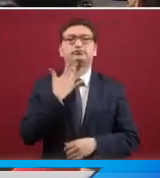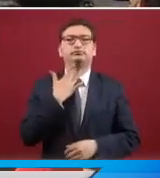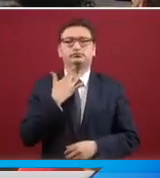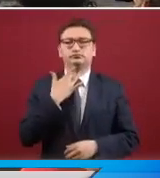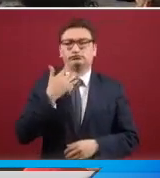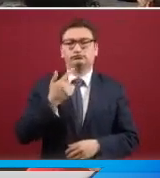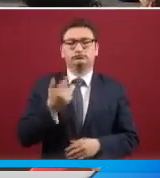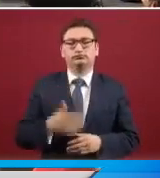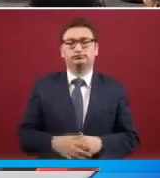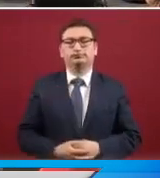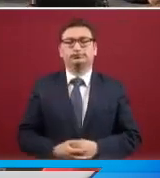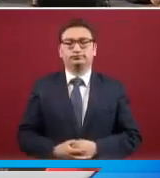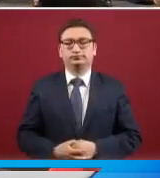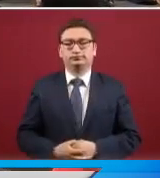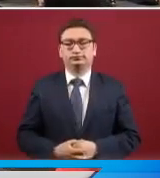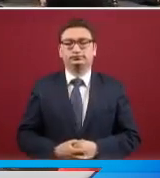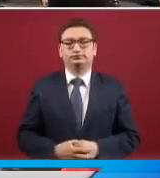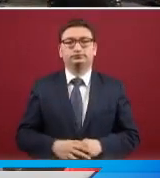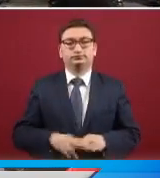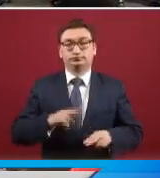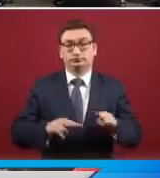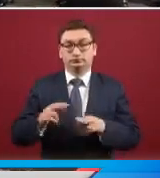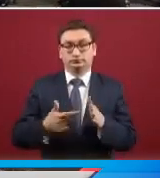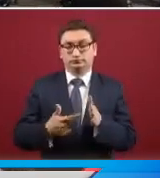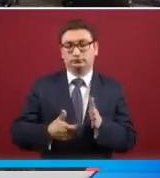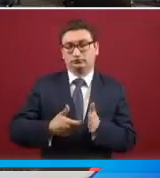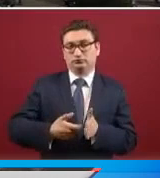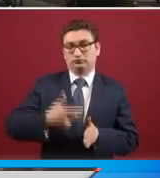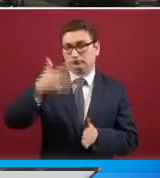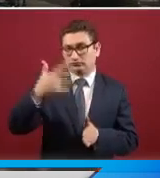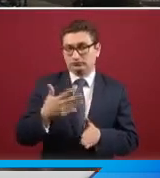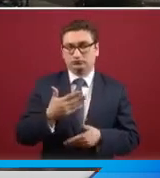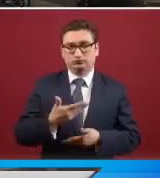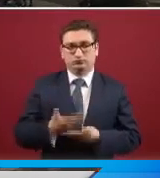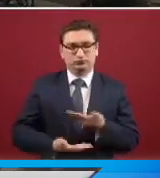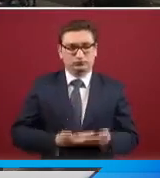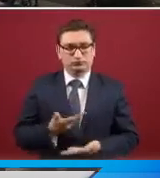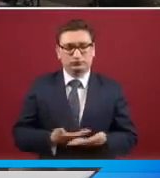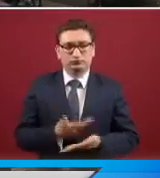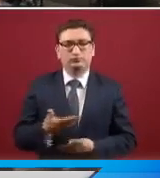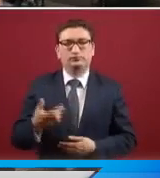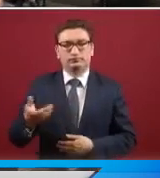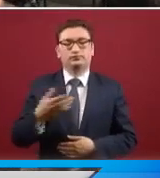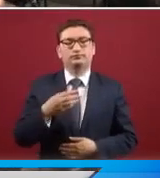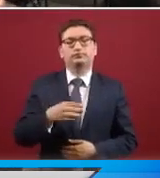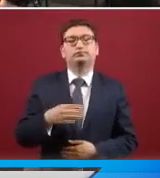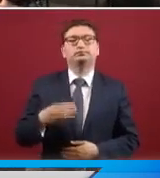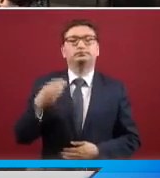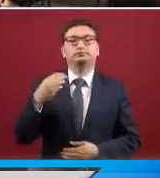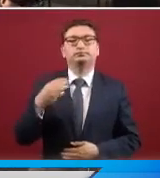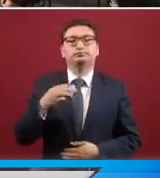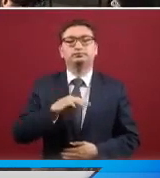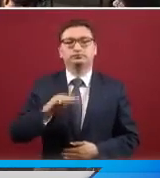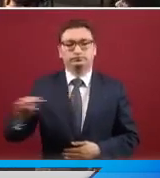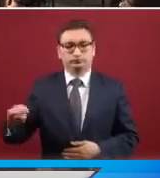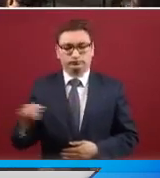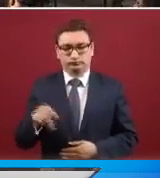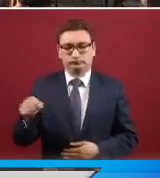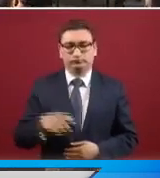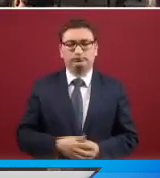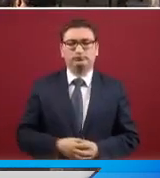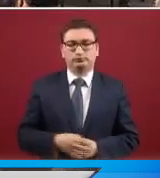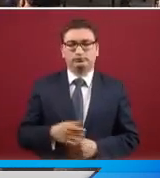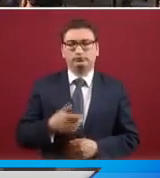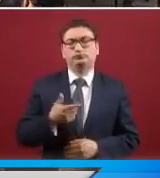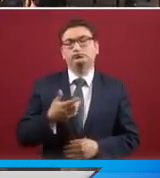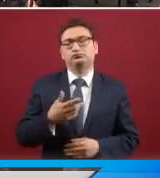a 20.73, gasolina premium marca Chevron a 22.87, diésel marca Chevron a